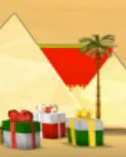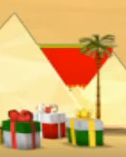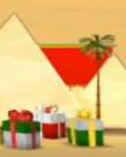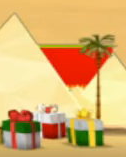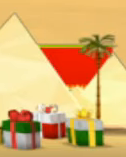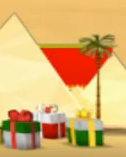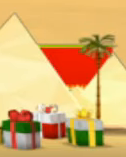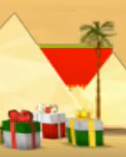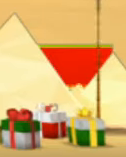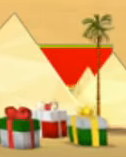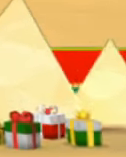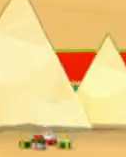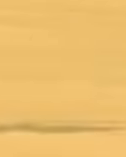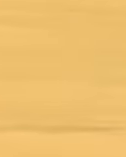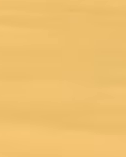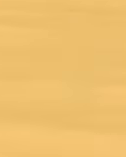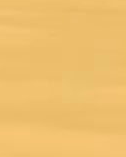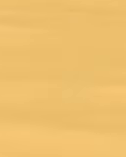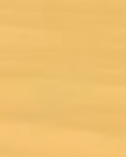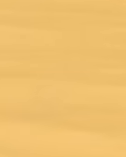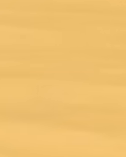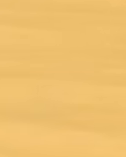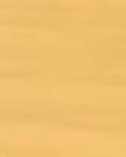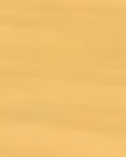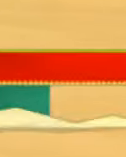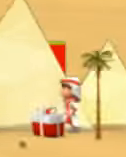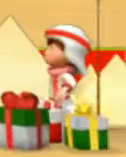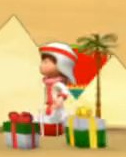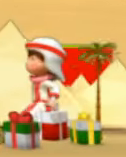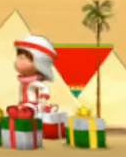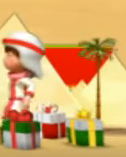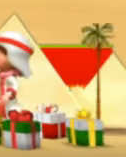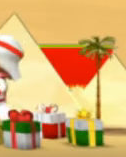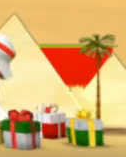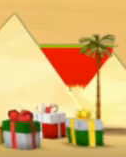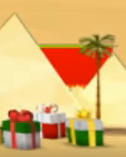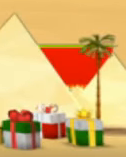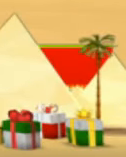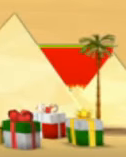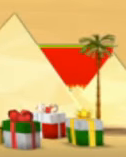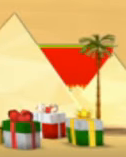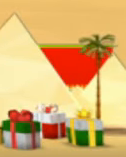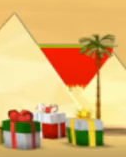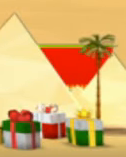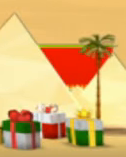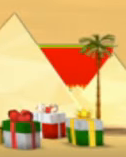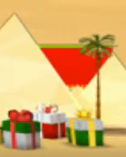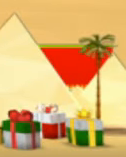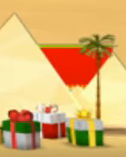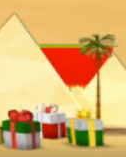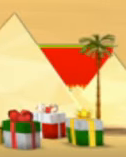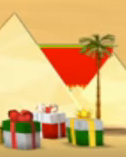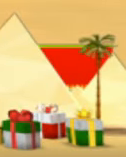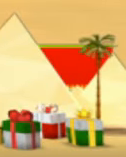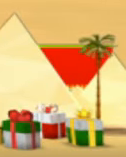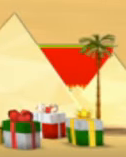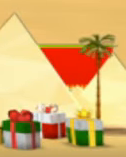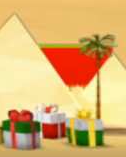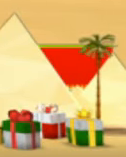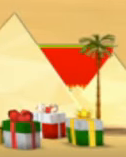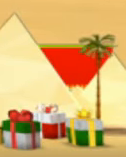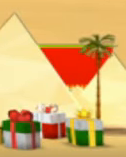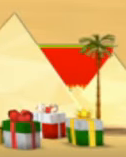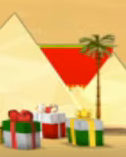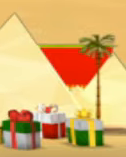¡Ayúdeme! Por cada llamada solicitando informes de Sadassi, le van a donar un juguete al juguetón. Ayúdenos a cumplir ese